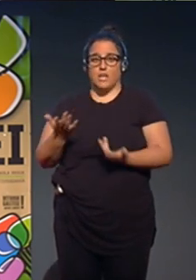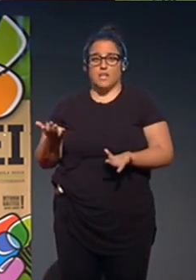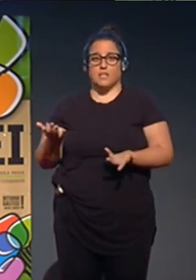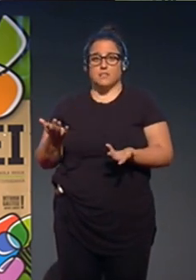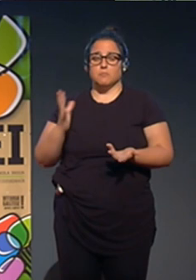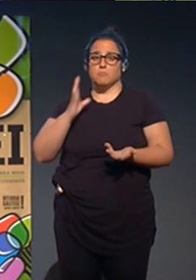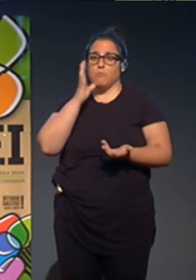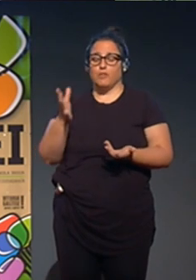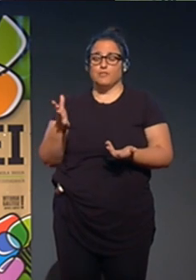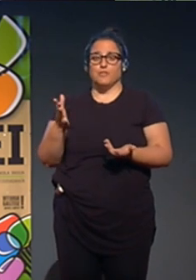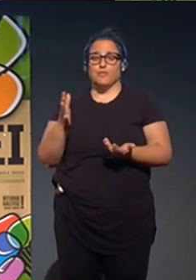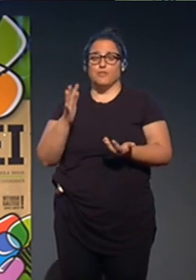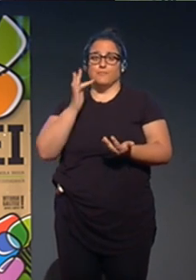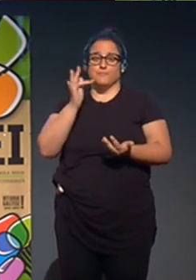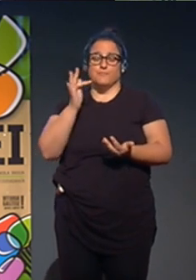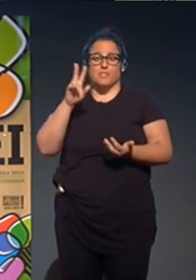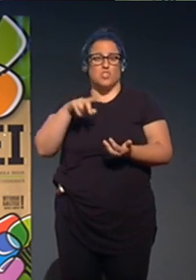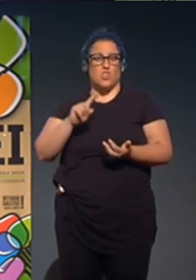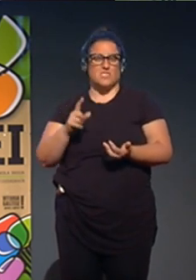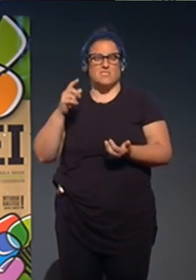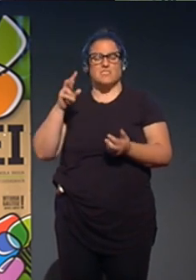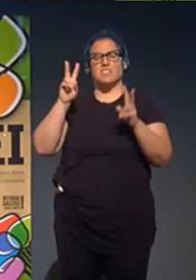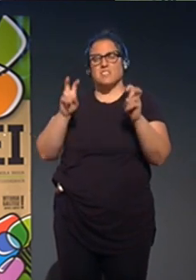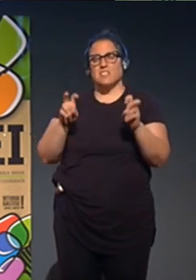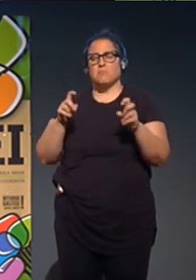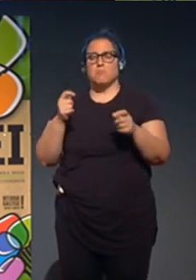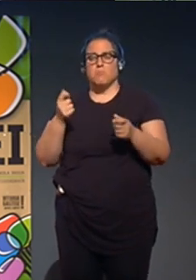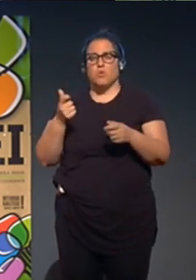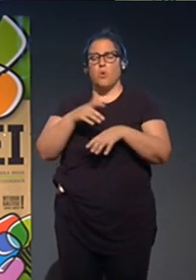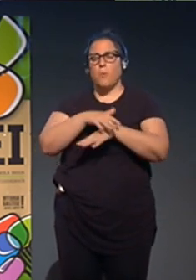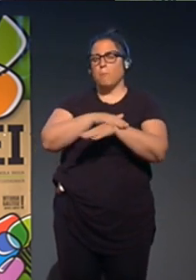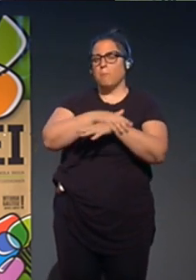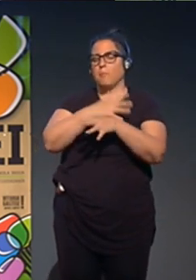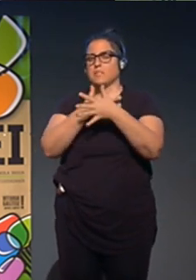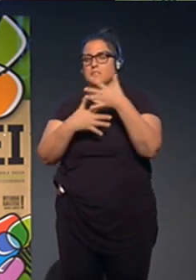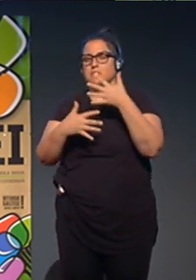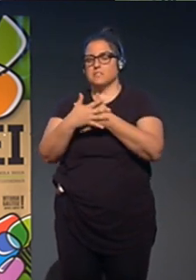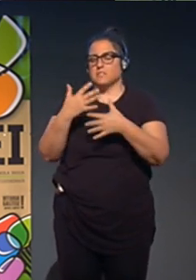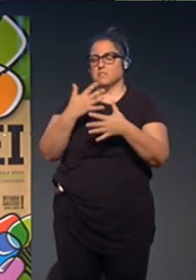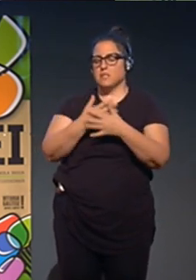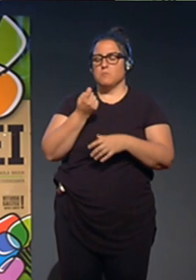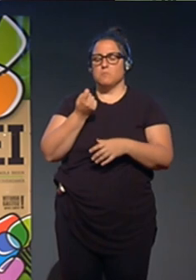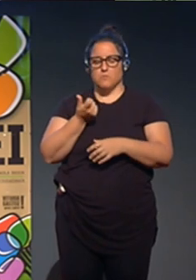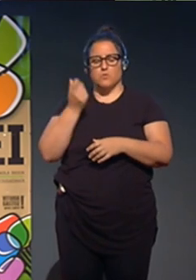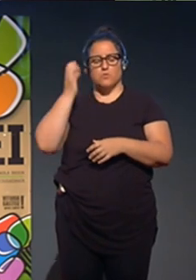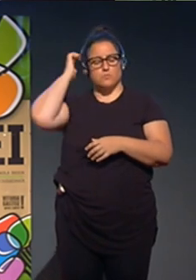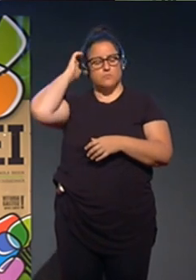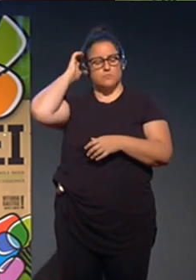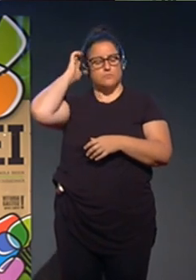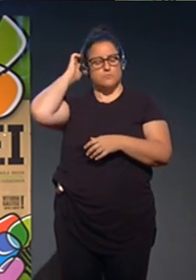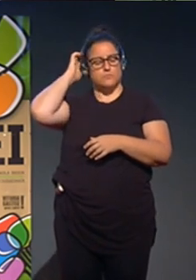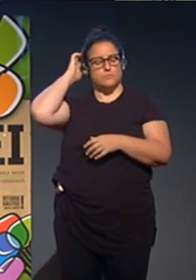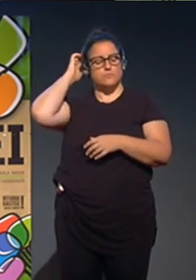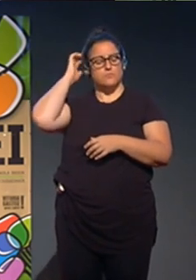no le conviene a nadie el tema ahí es interministerial es el sentido de que si